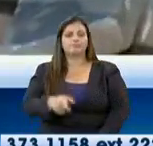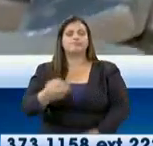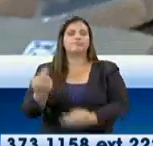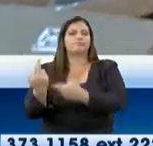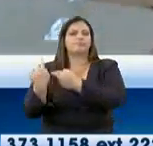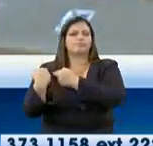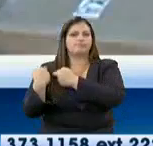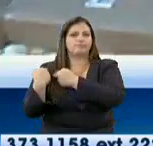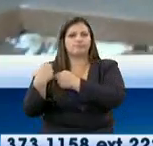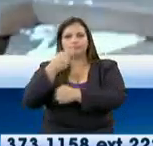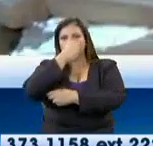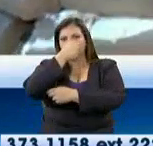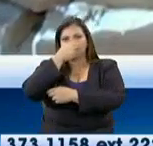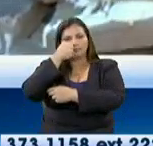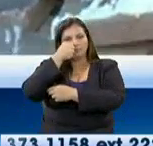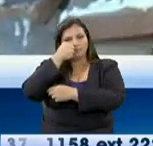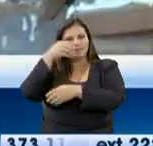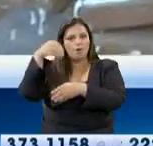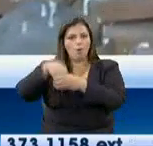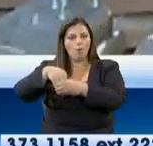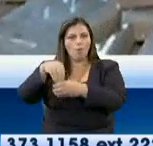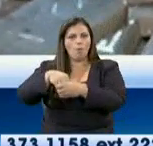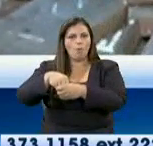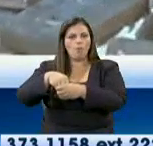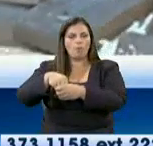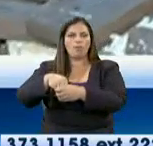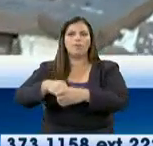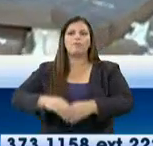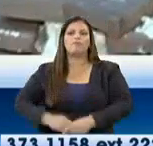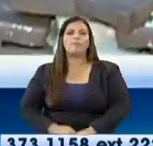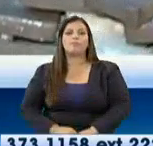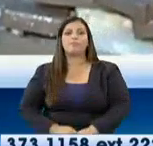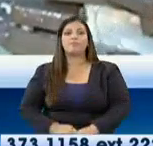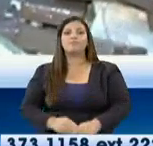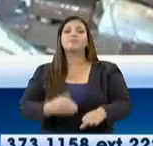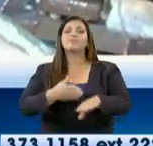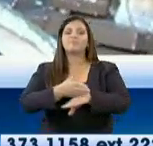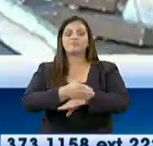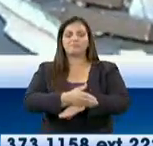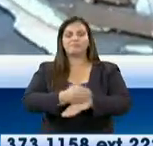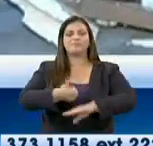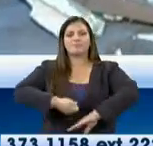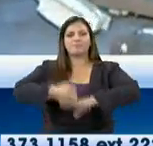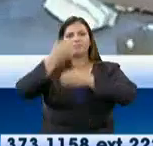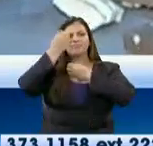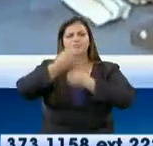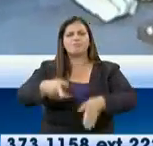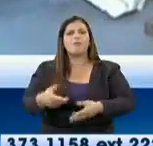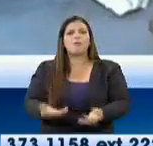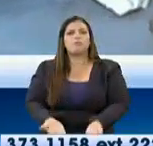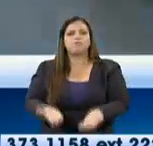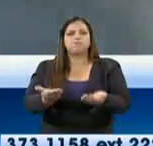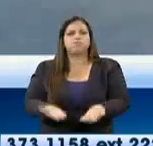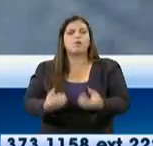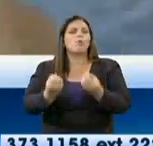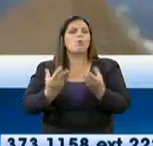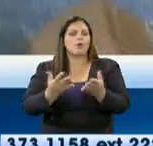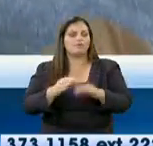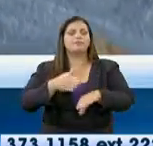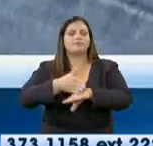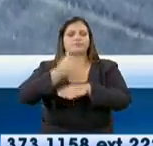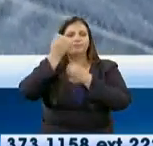del estupefaciente. En las próximas horas, las autoridades darán a conocer el peso exacto de la droga.